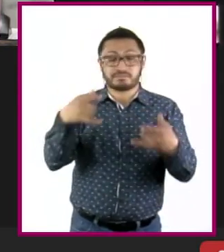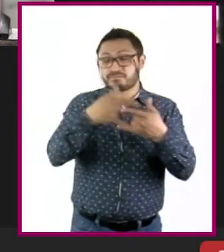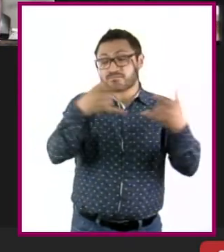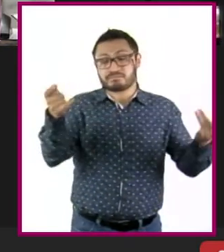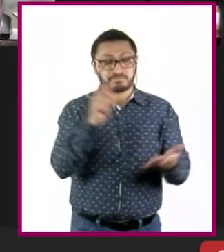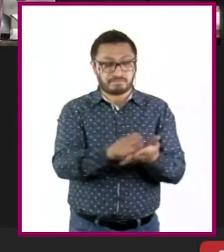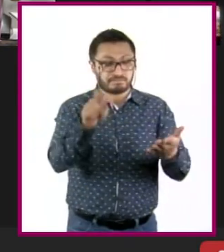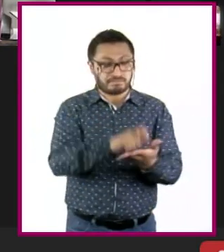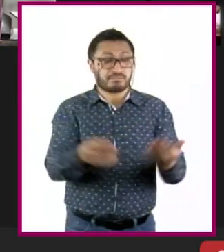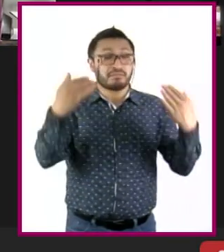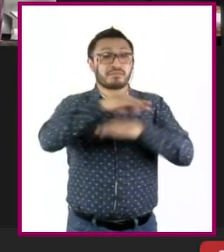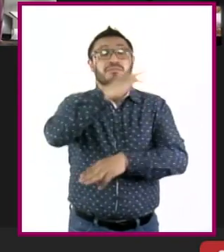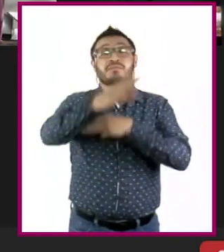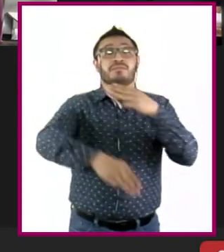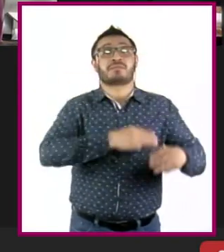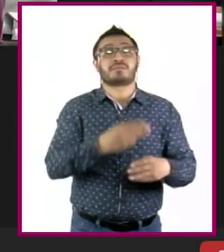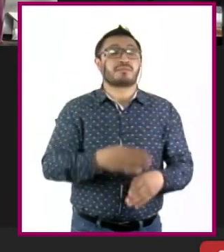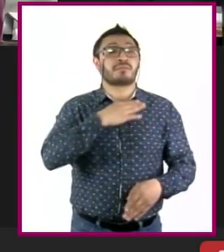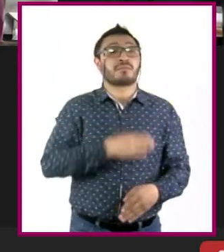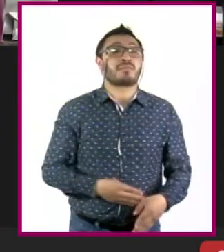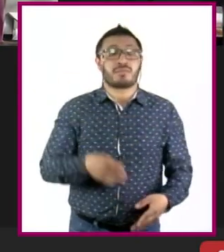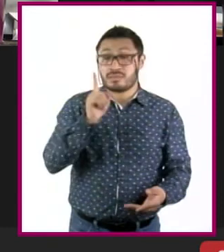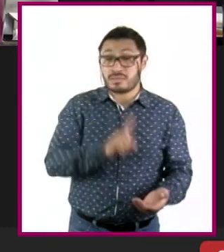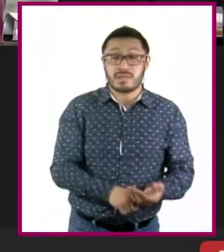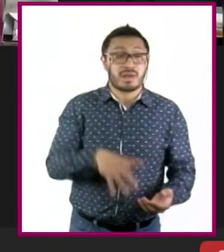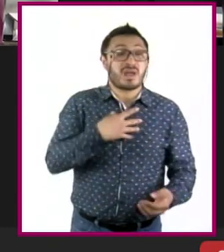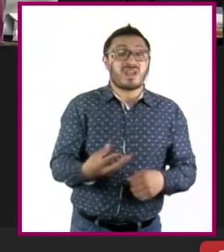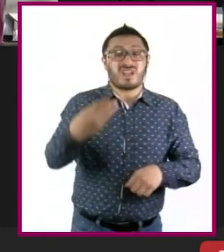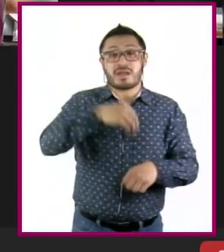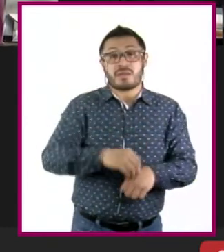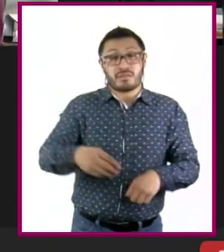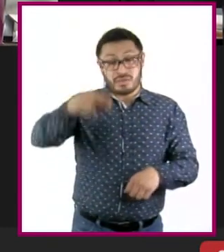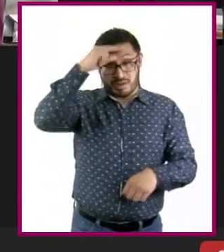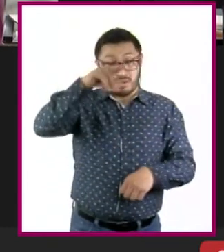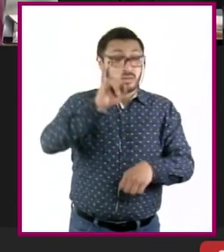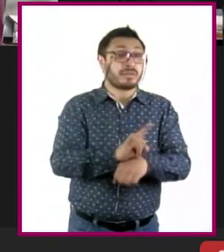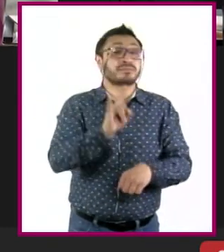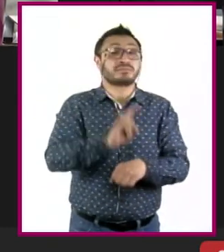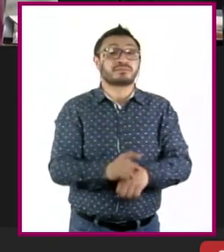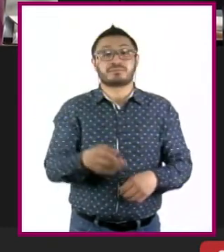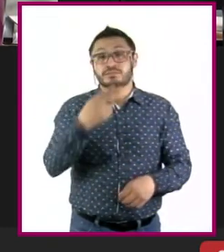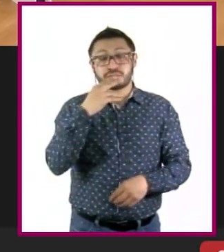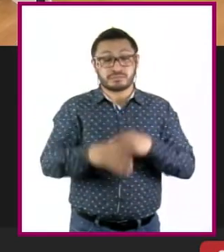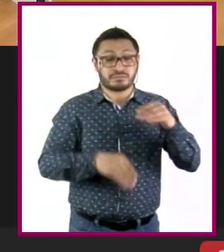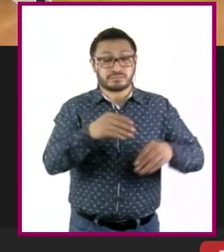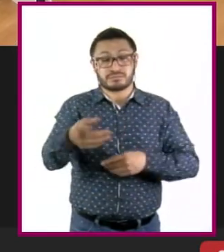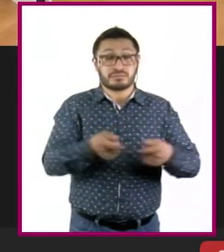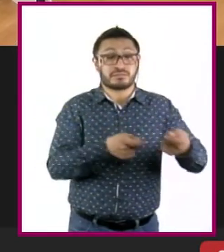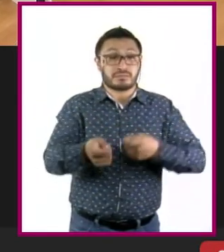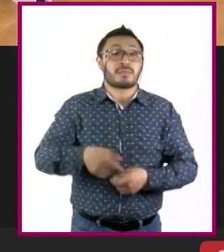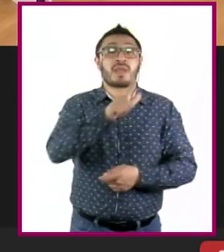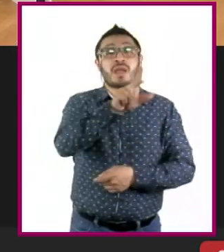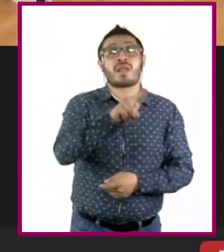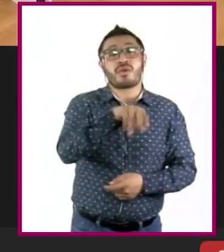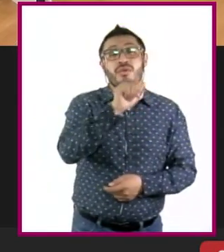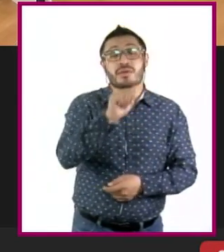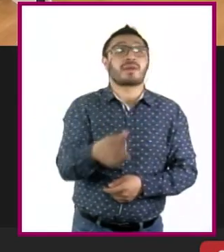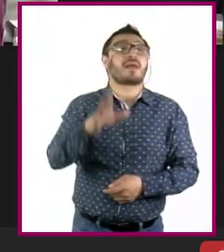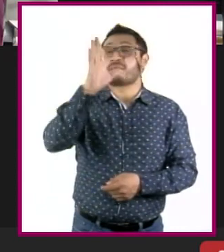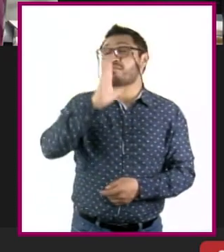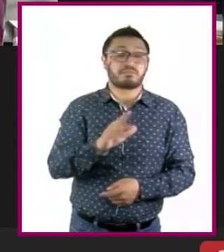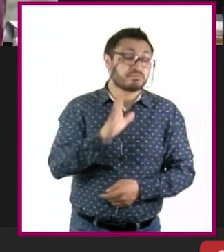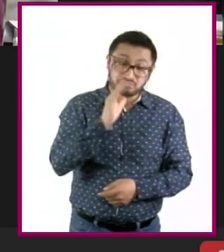un mundo donde la justicia es impartida por inteligencias artificiales. Luna no está de acuerdo